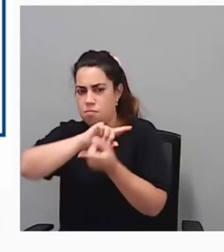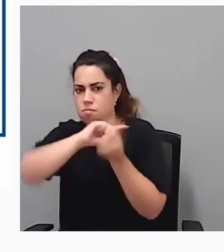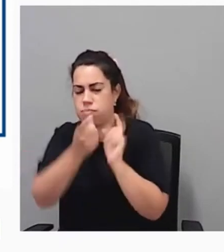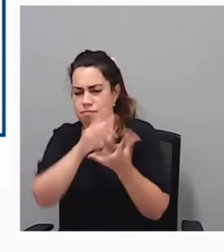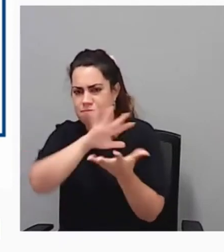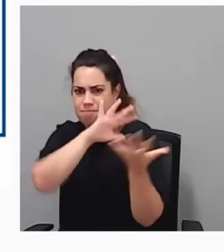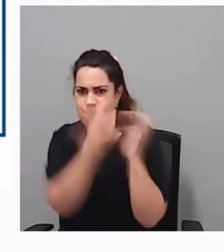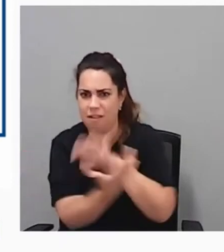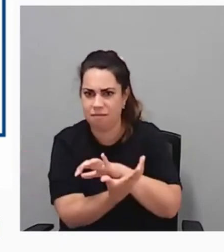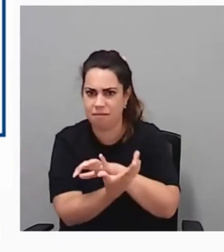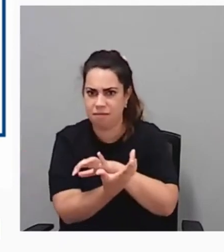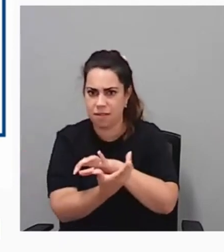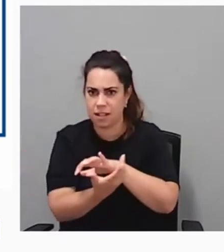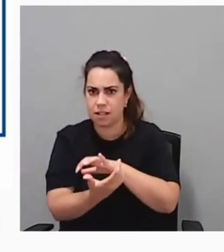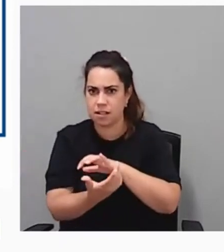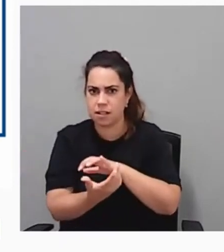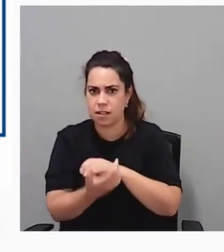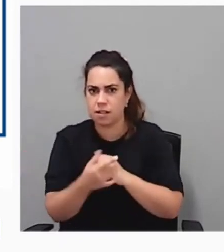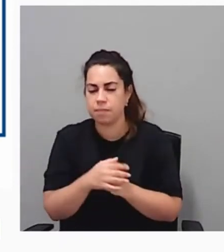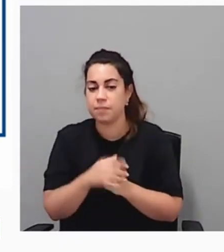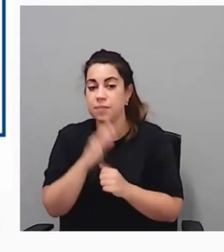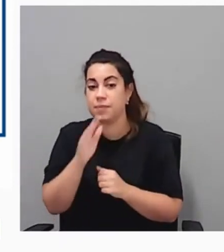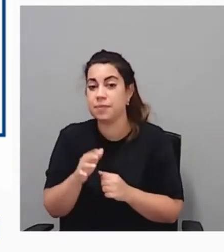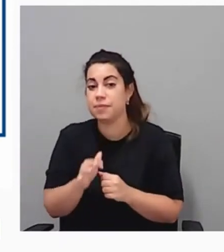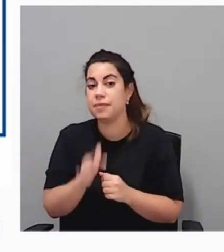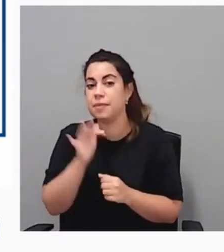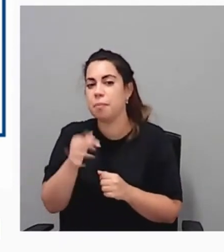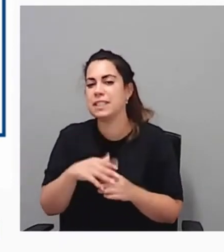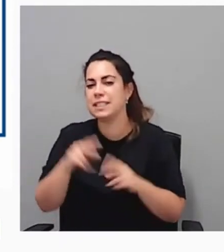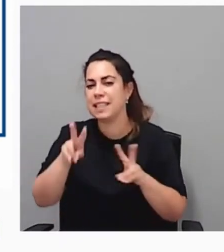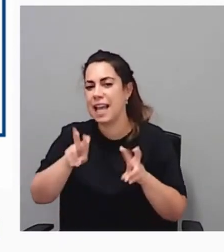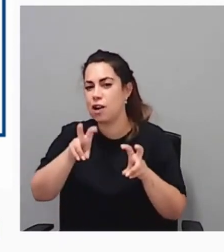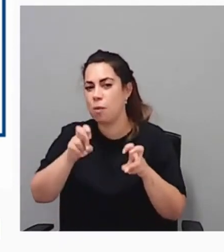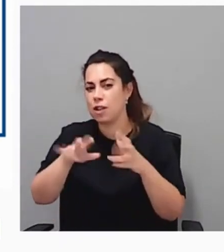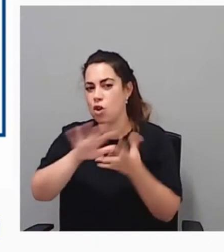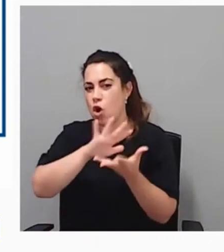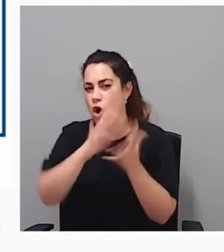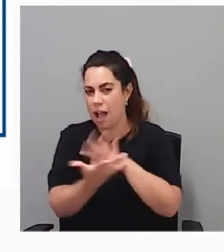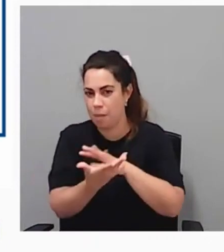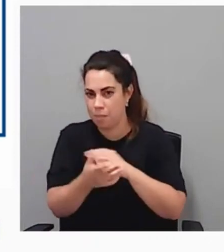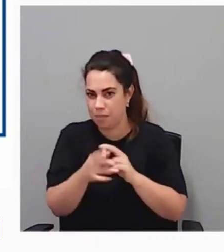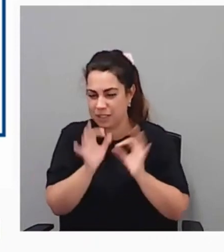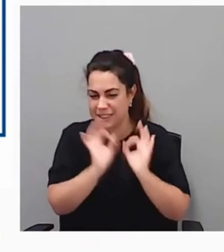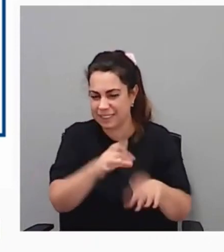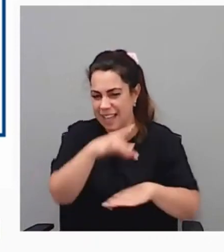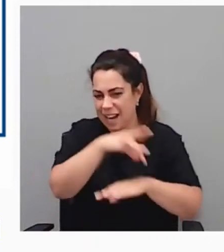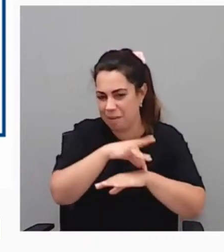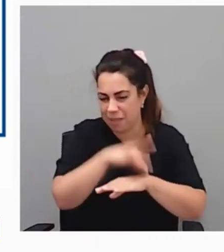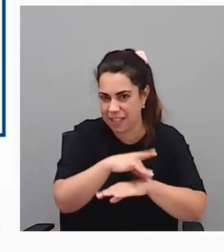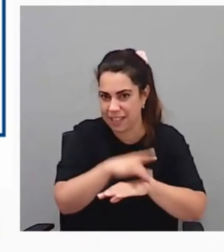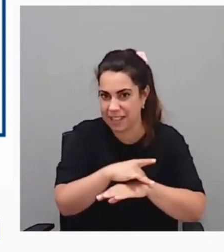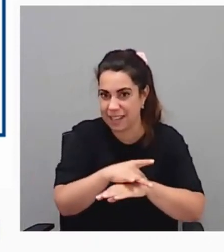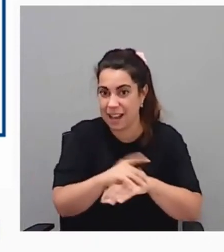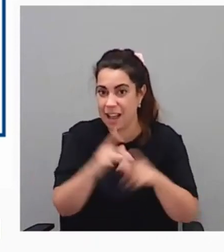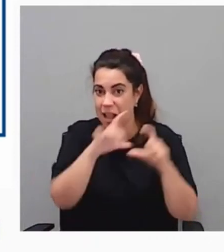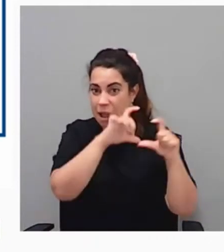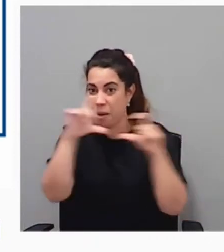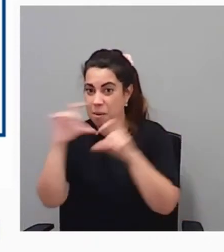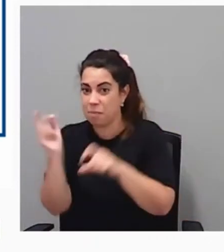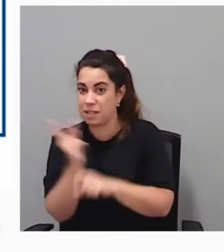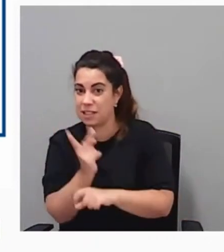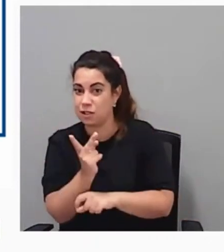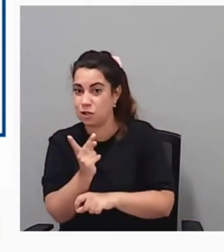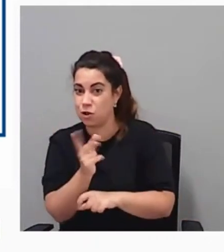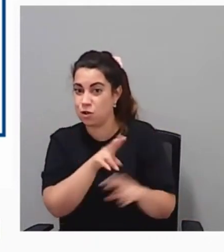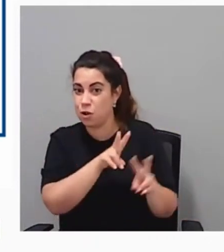medicina, ha transformado la innovación en medicina. Las dos empresas, Moderna y BioNTech, no